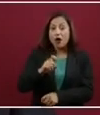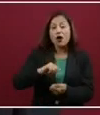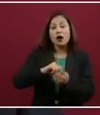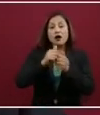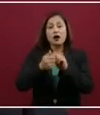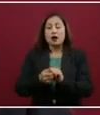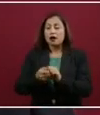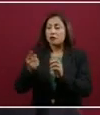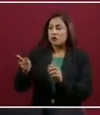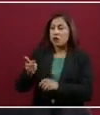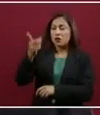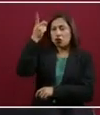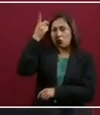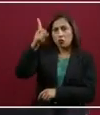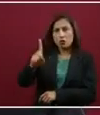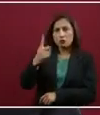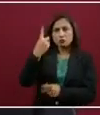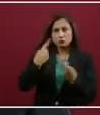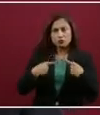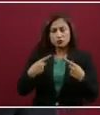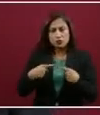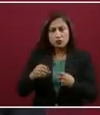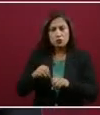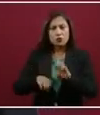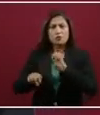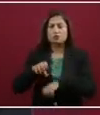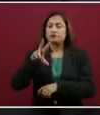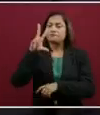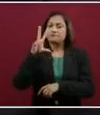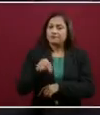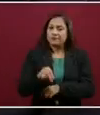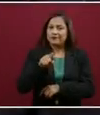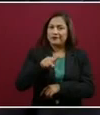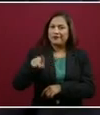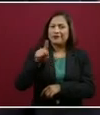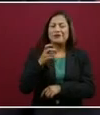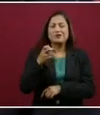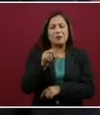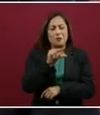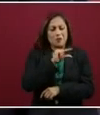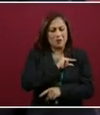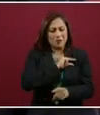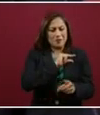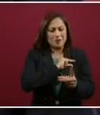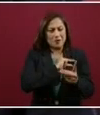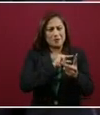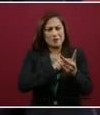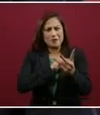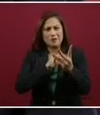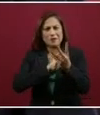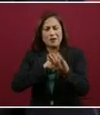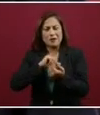petróleo, no se debe de privatizar los recursos naturales.